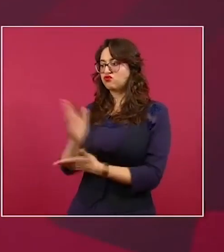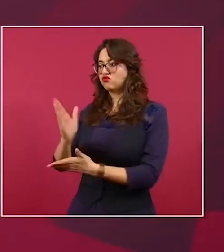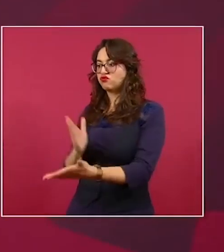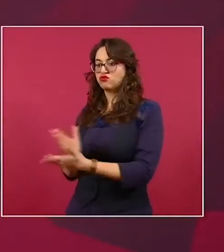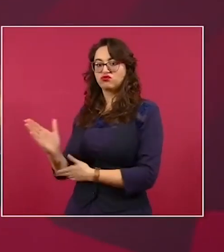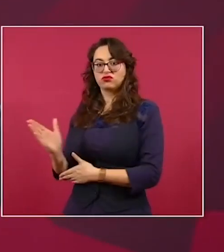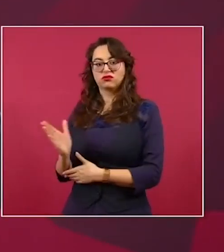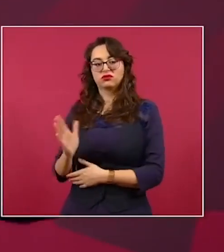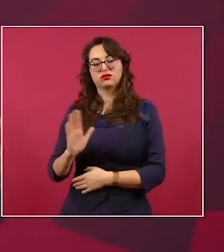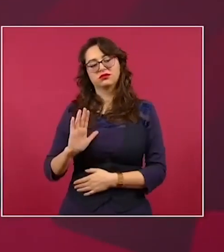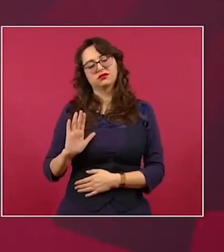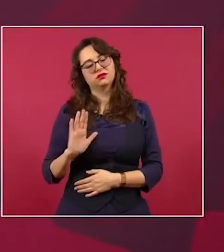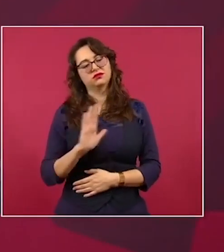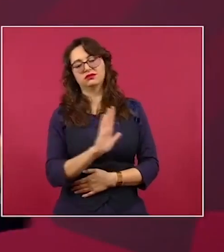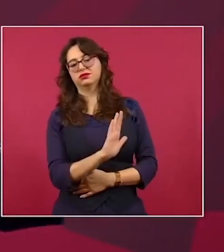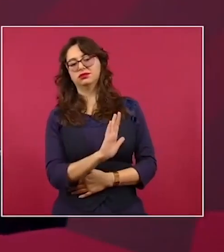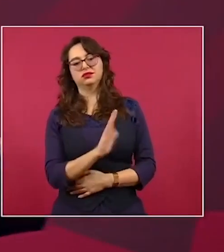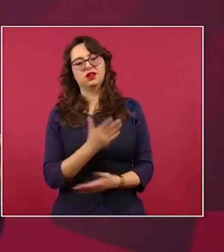Ya son otras